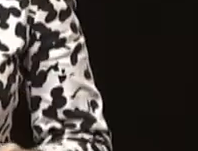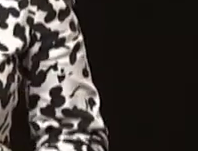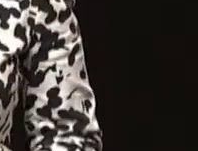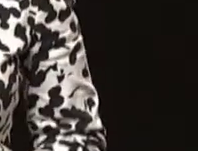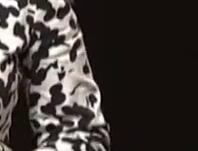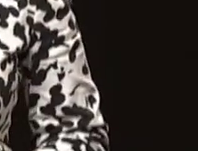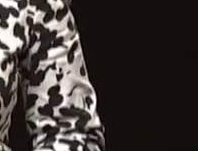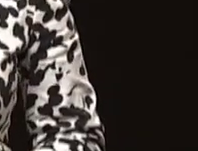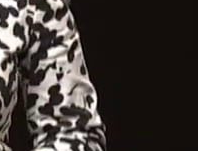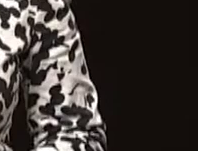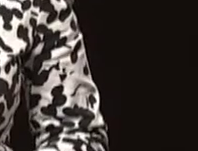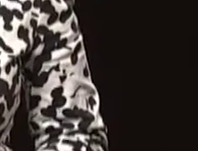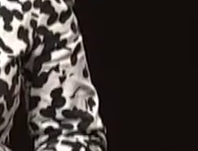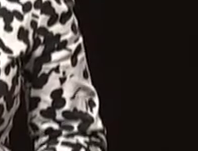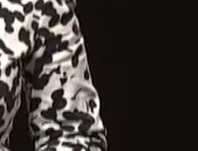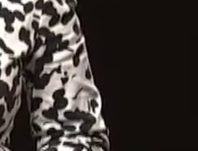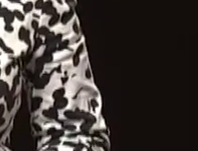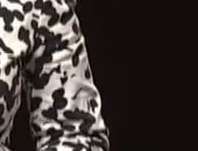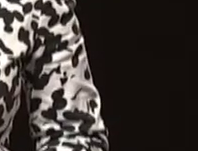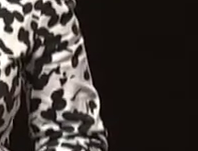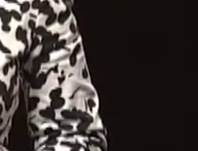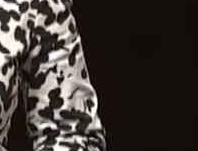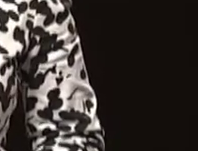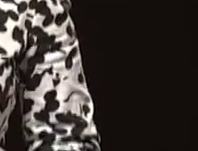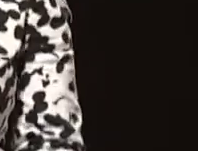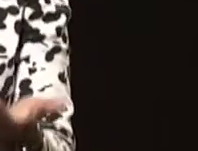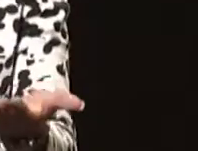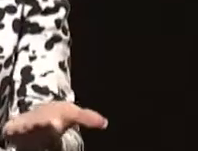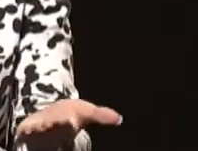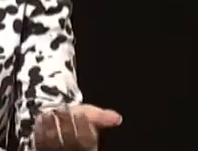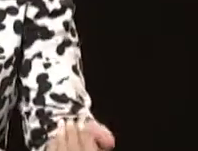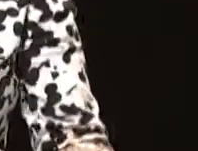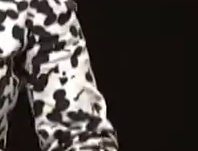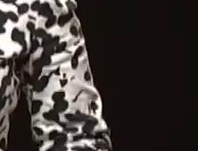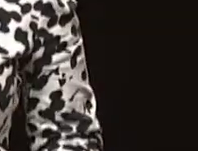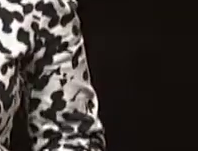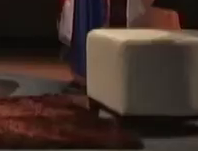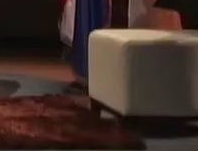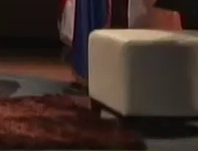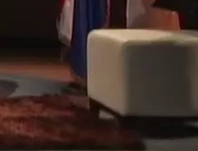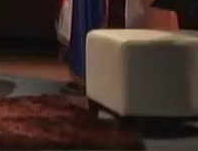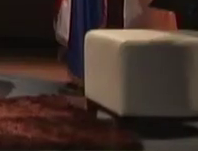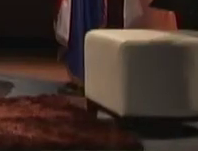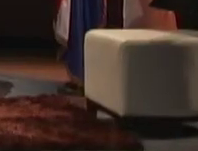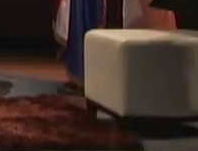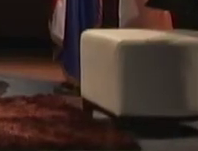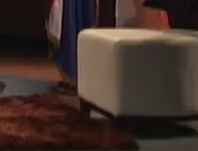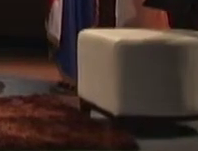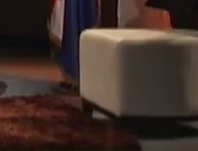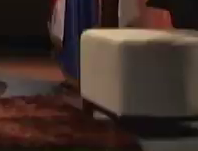audiencia solemne de rendición de cuentas del año 2015. Veamos.